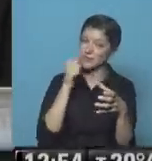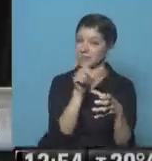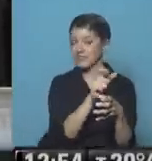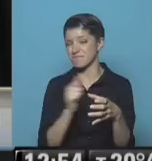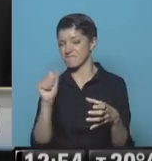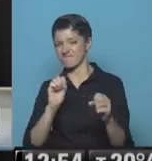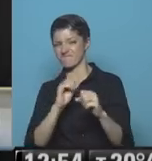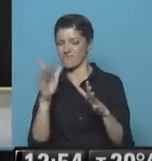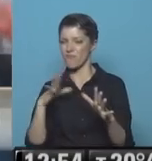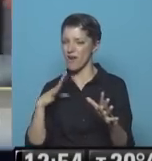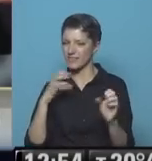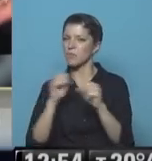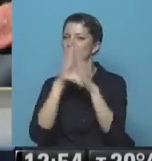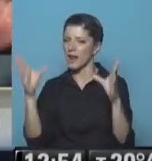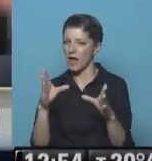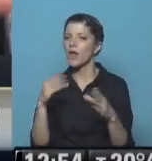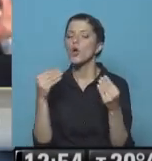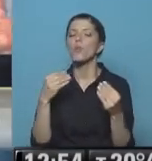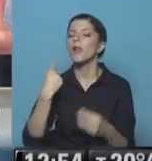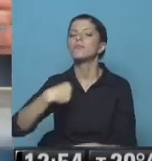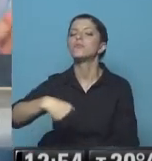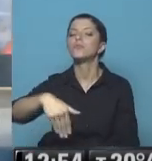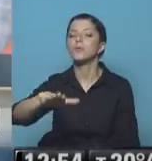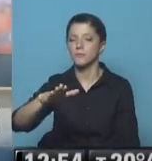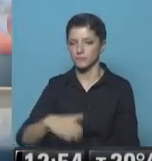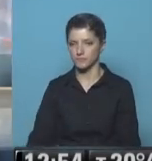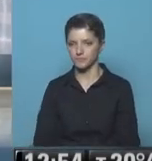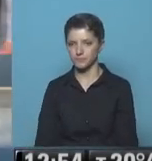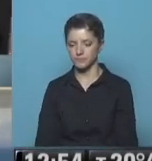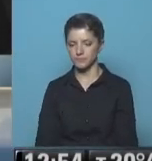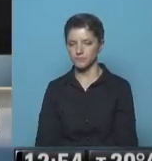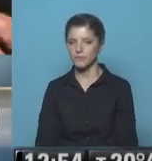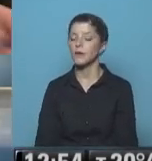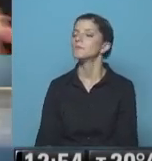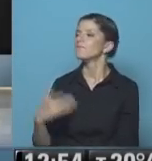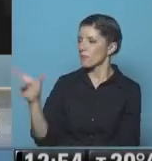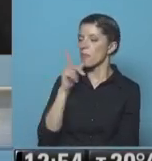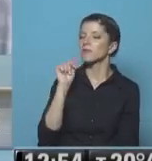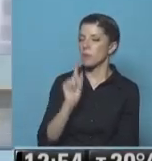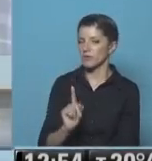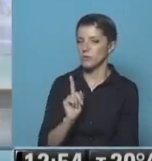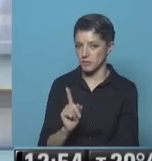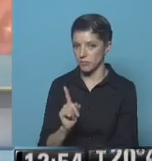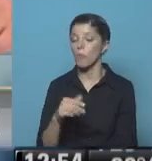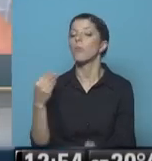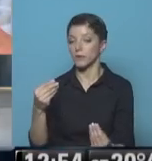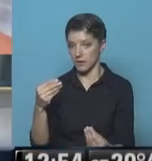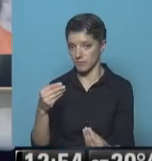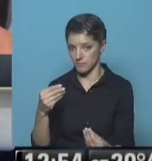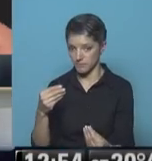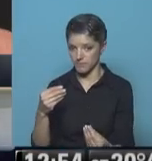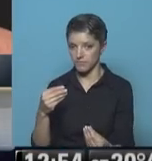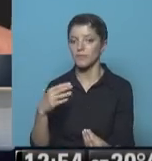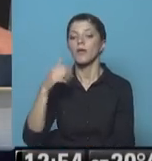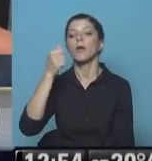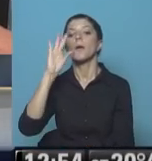claro el perfil de modelo que es distinto. Que me parece que se quiere limpiar por eso, porque Manuel Valdizón, que es del sector